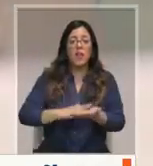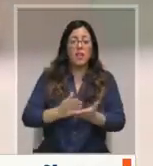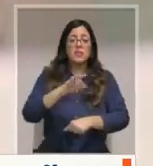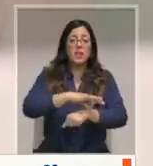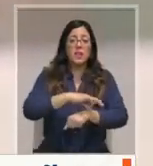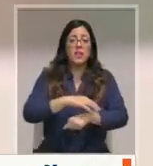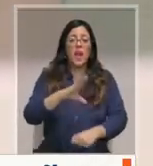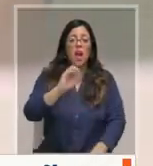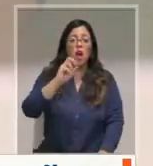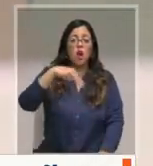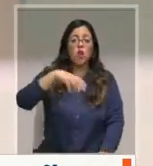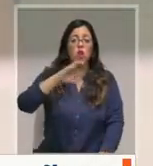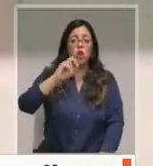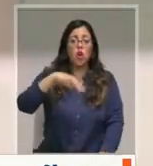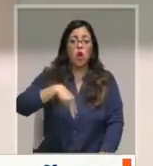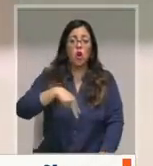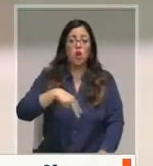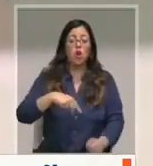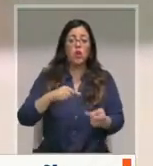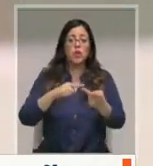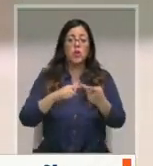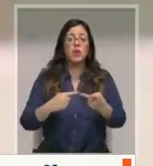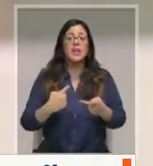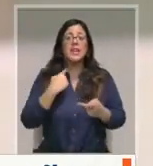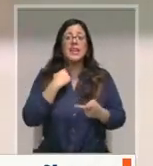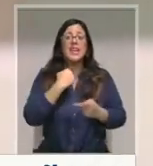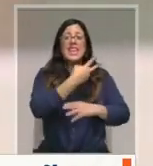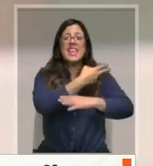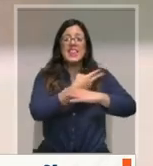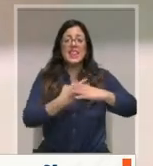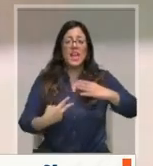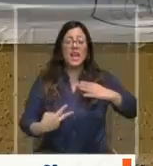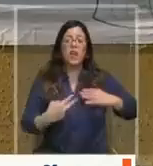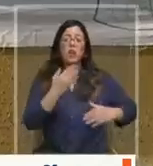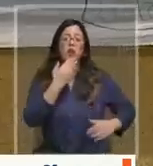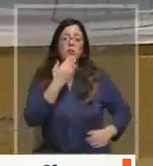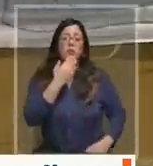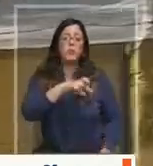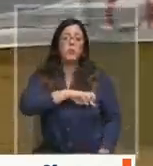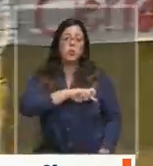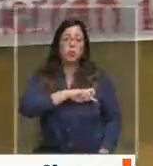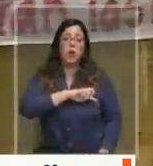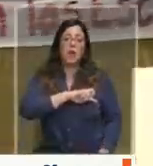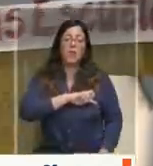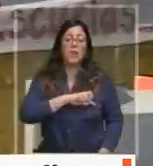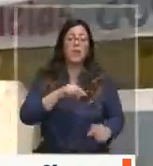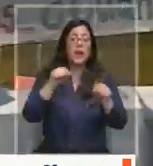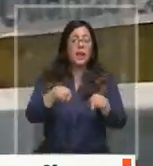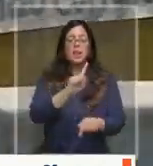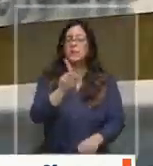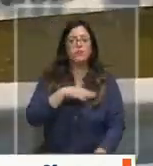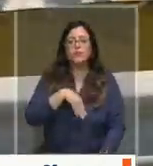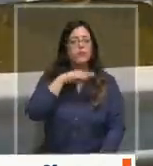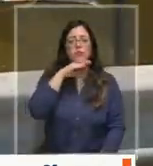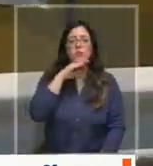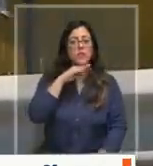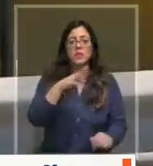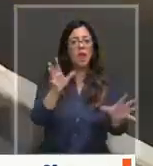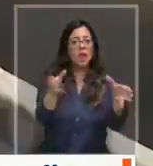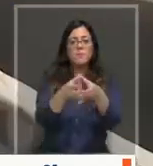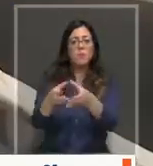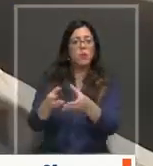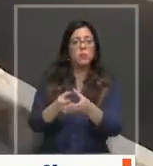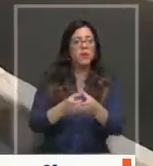Quintero y Puchuncaví, lo que otorga facultades fiscalizadoras extraordinarias. Todo lo cual resulta insuficiente para las